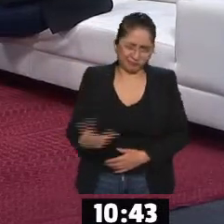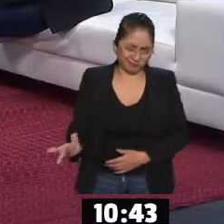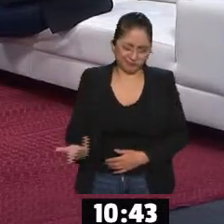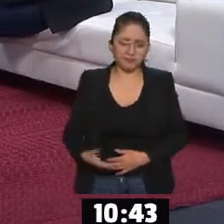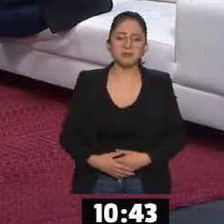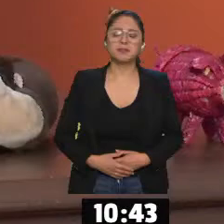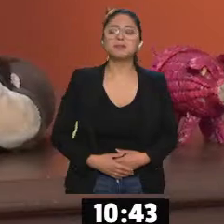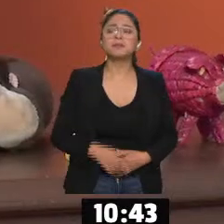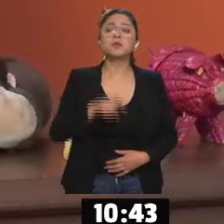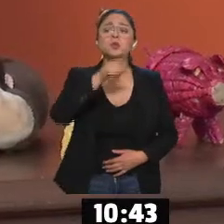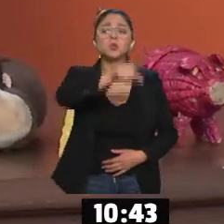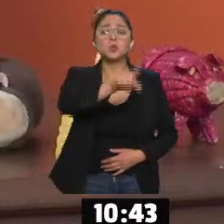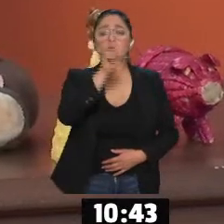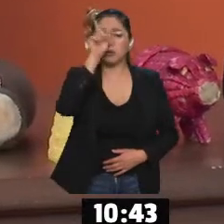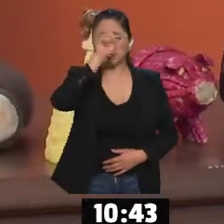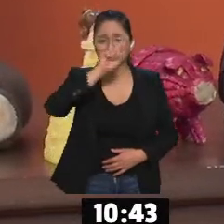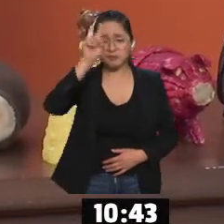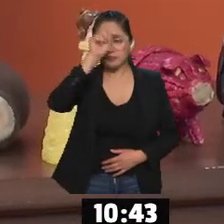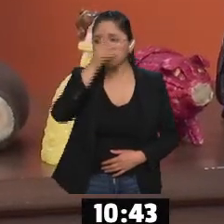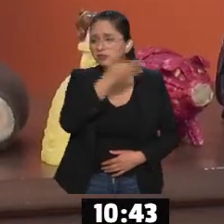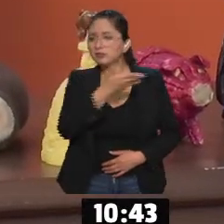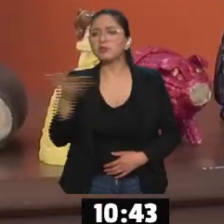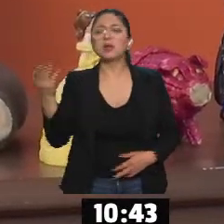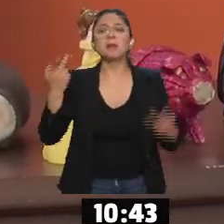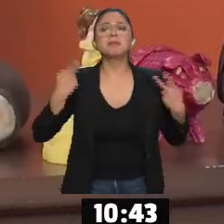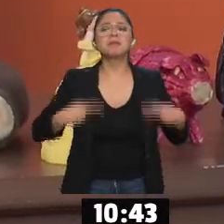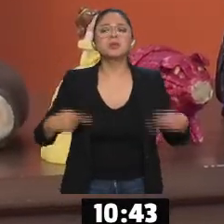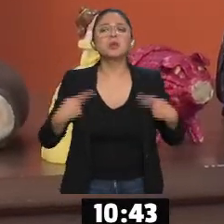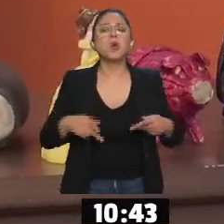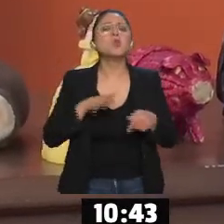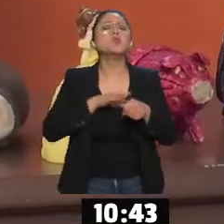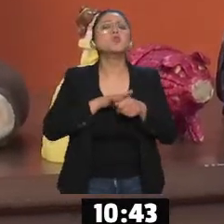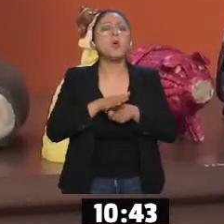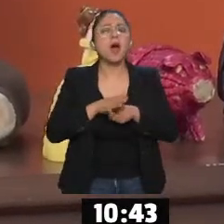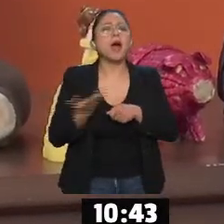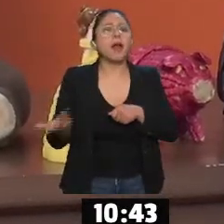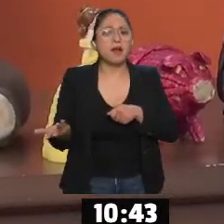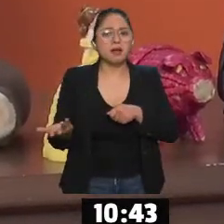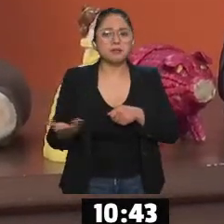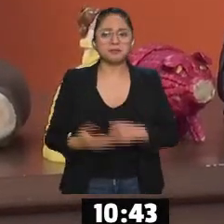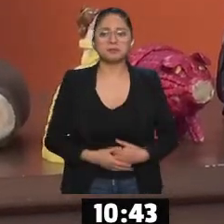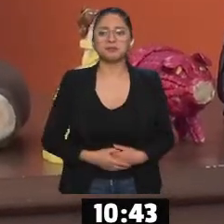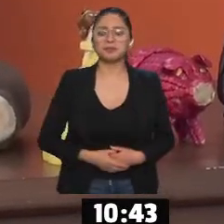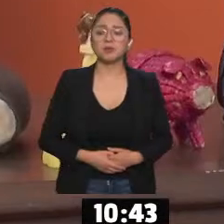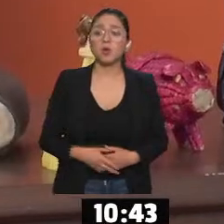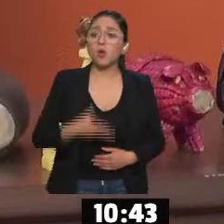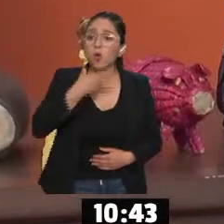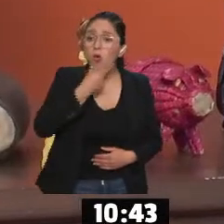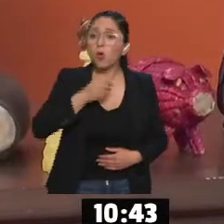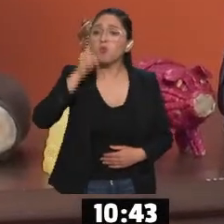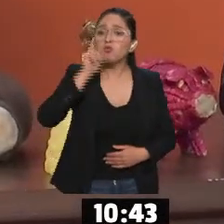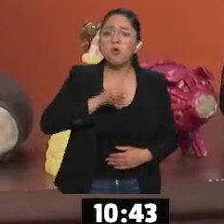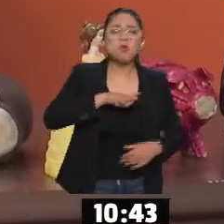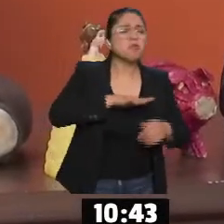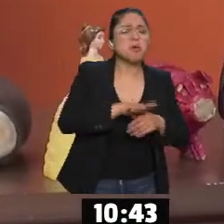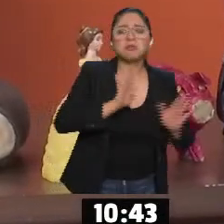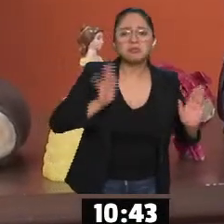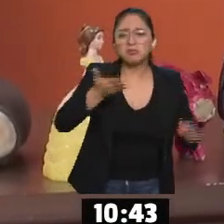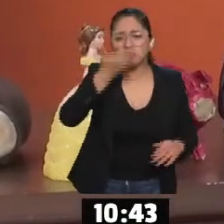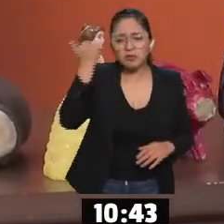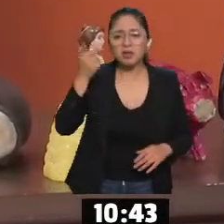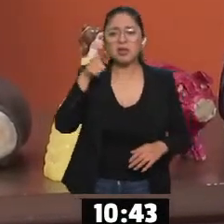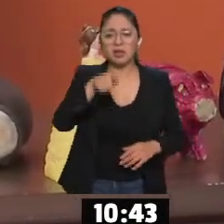entonces, recomendación para nosotros los de Apatín, todas, todos, todo lo que sea. ¿Qué hacemos? Oye, ya que no le